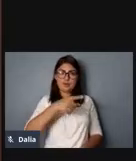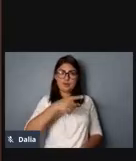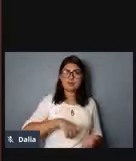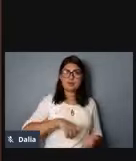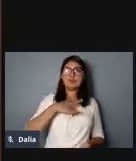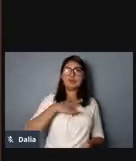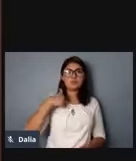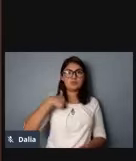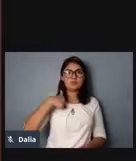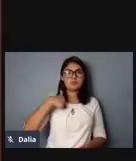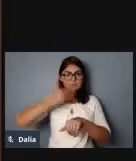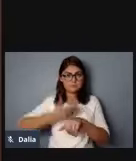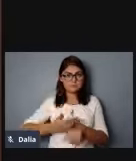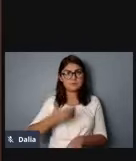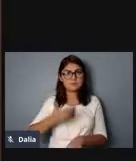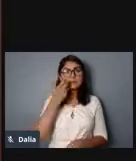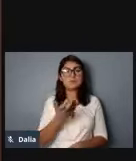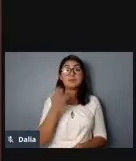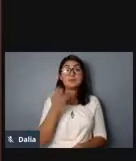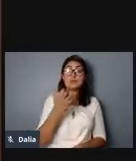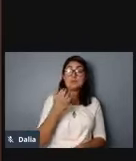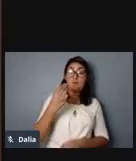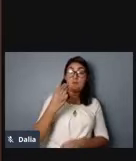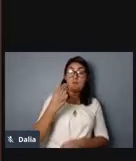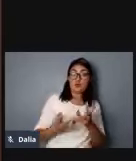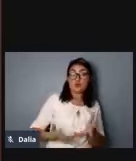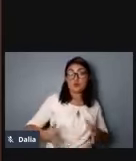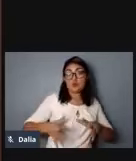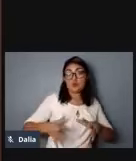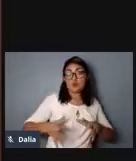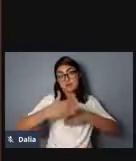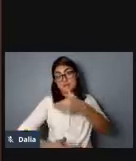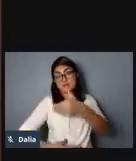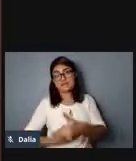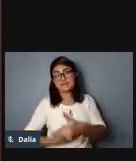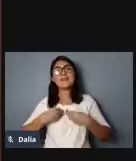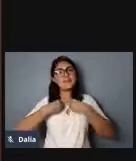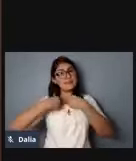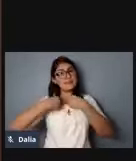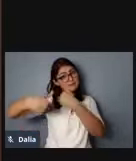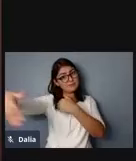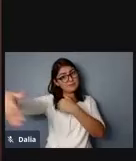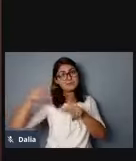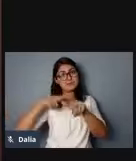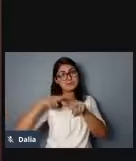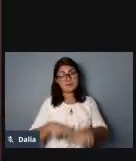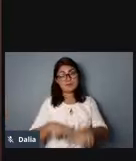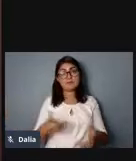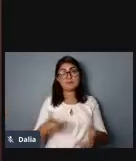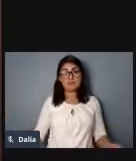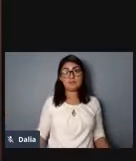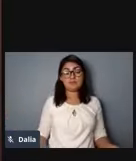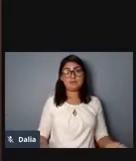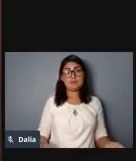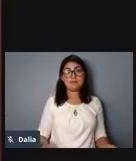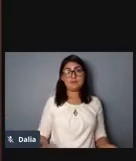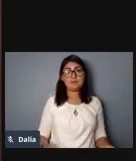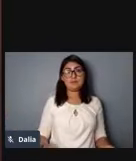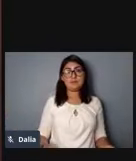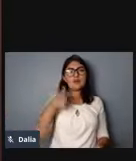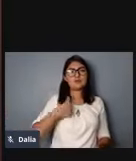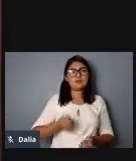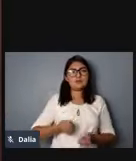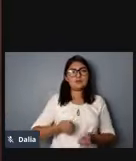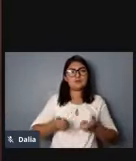y ellos van a vivir más tiempo. Esperemos que les haya servido muchísimo. A mí sí, como